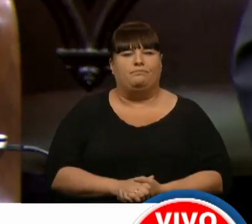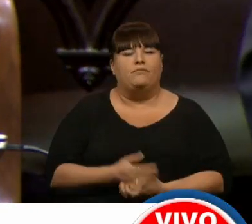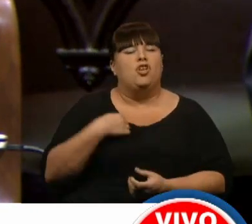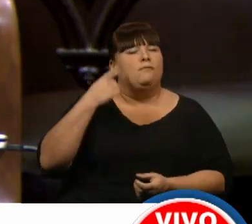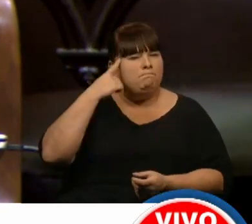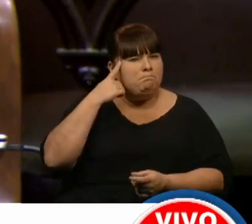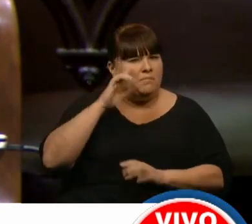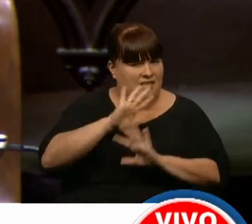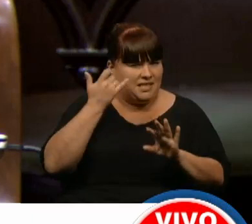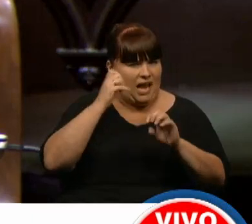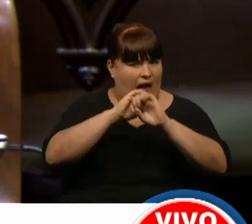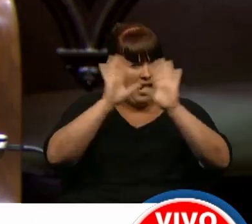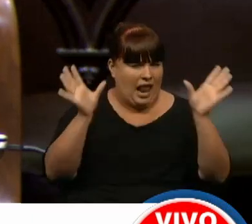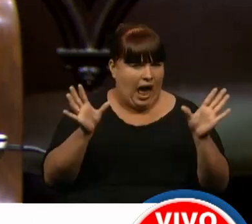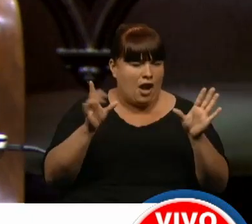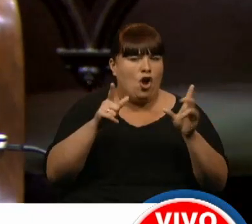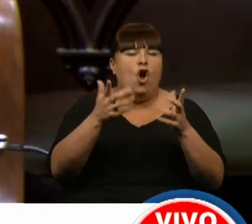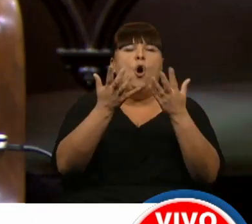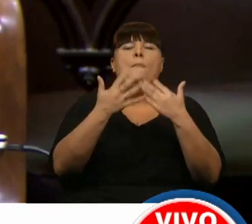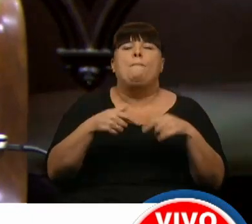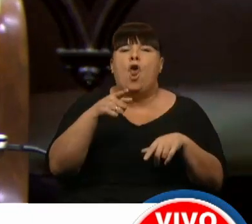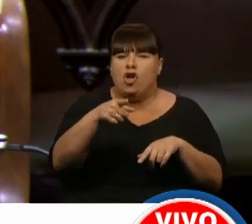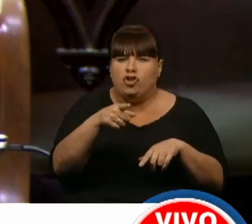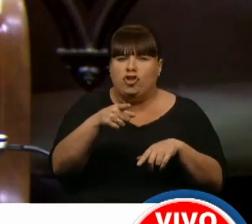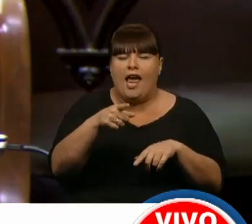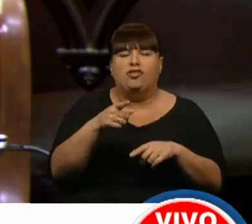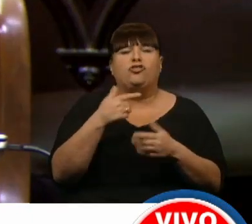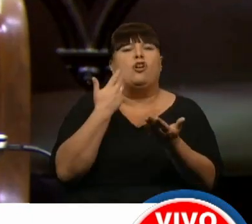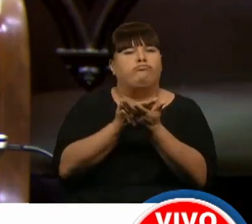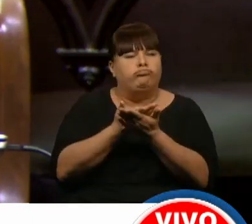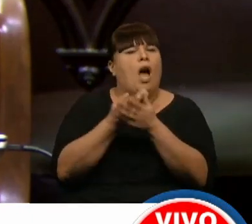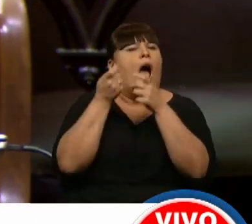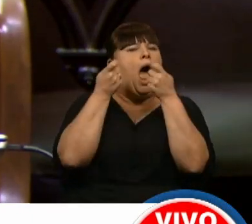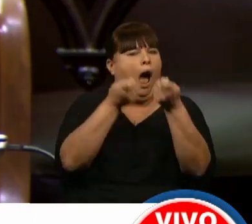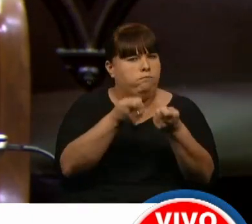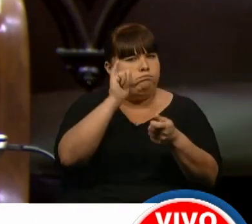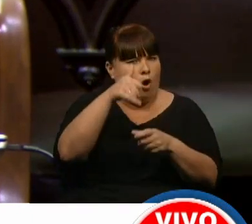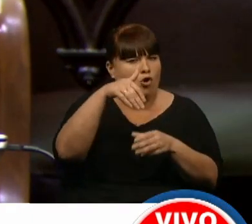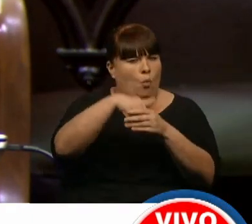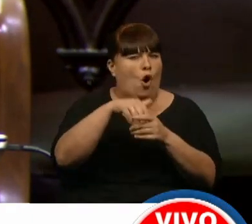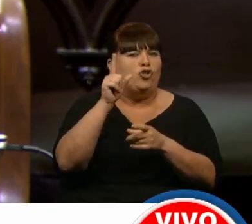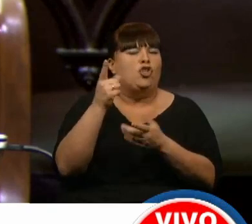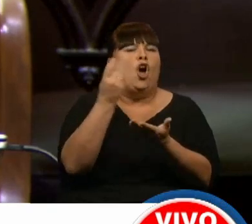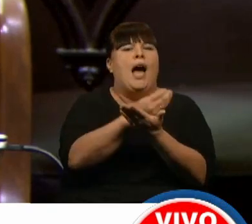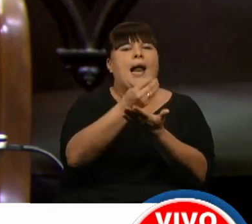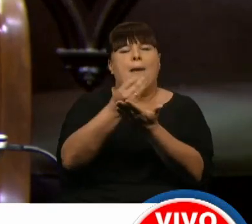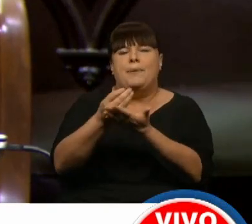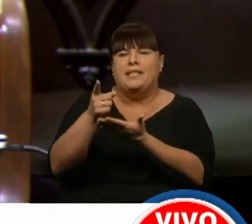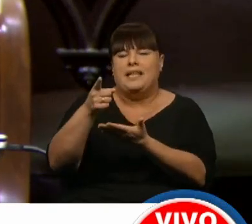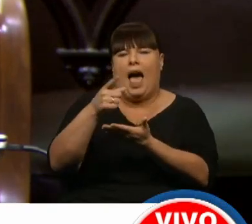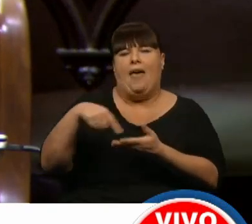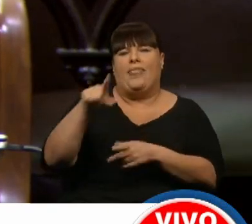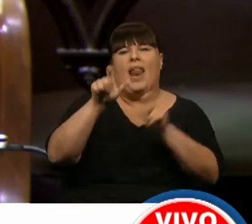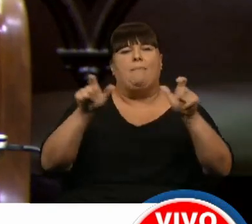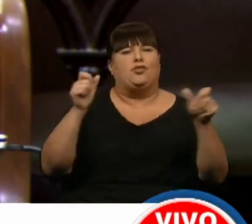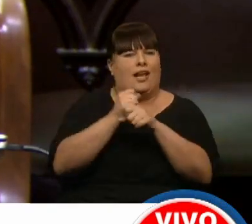Creo que quedó claro que el proyecto fue recibido y apoyado por los representantes de